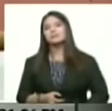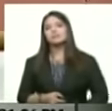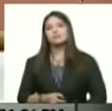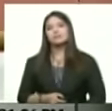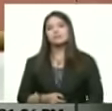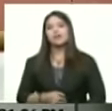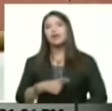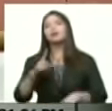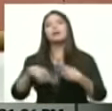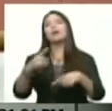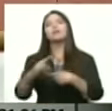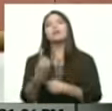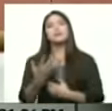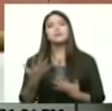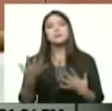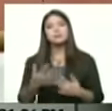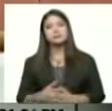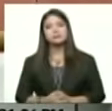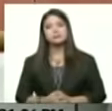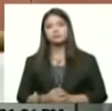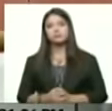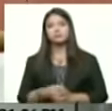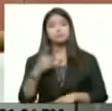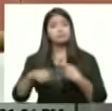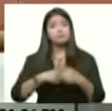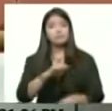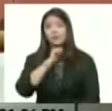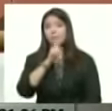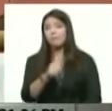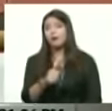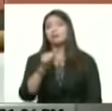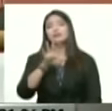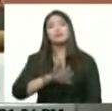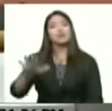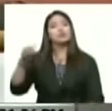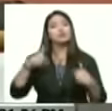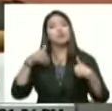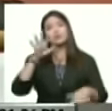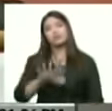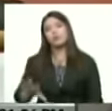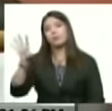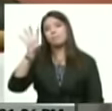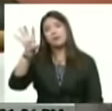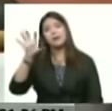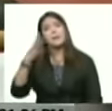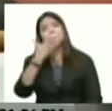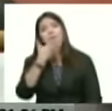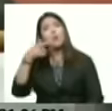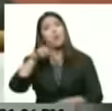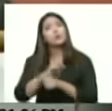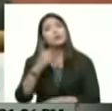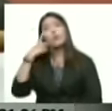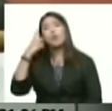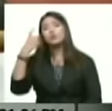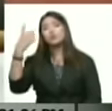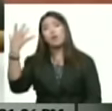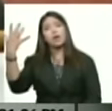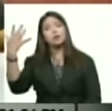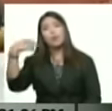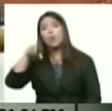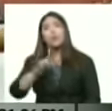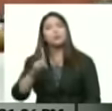lo que generan son daños a nuestro país. Aspiremos a un solo sueño, a un